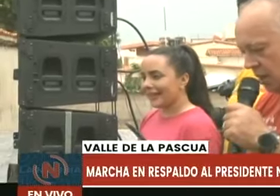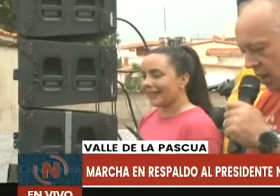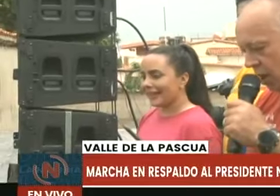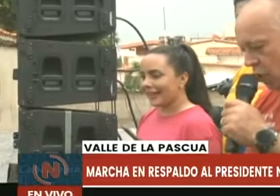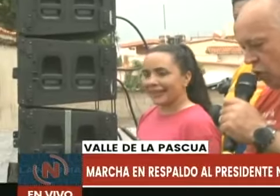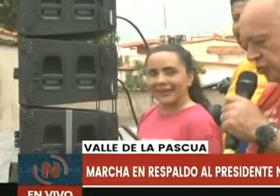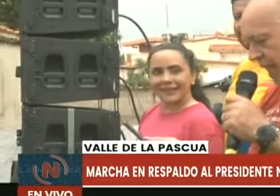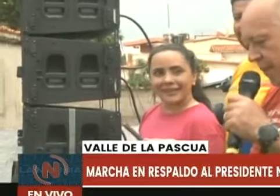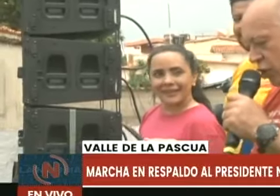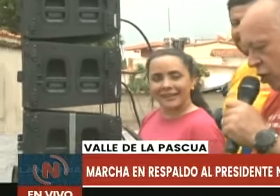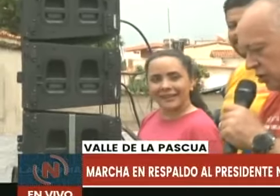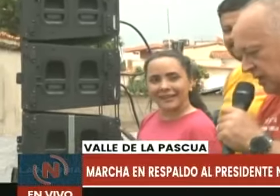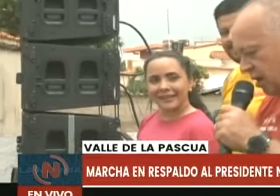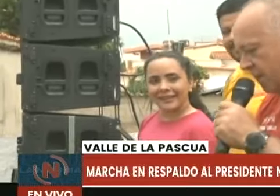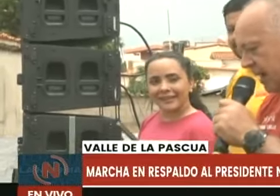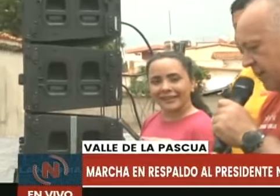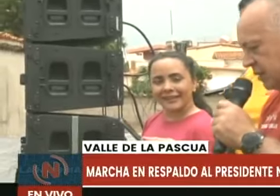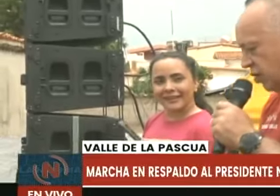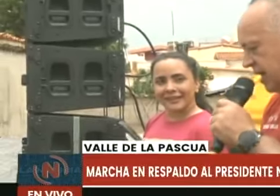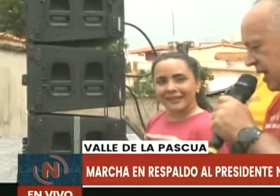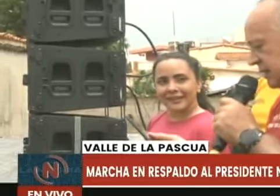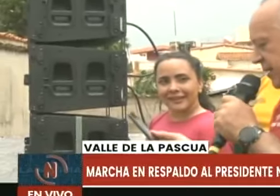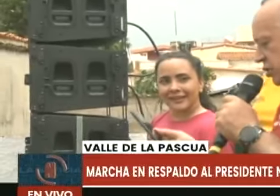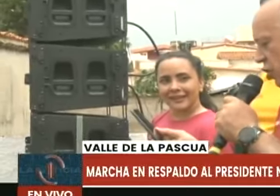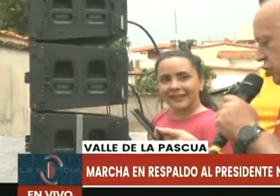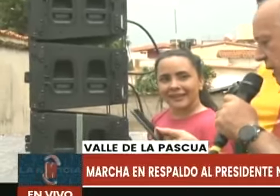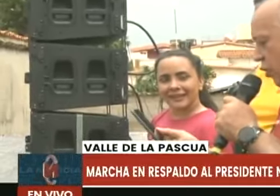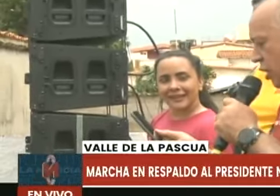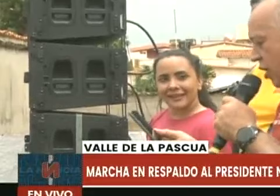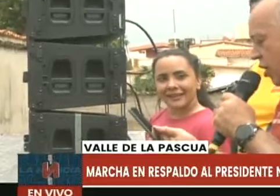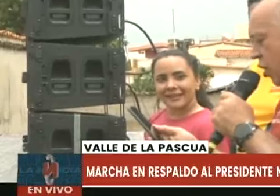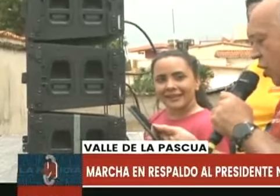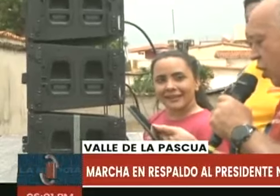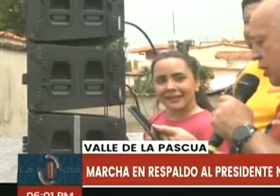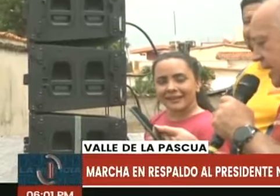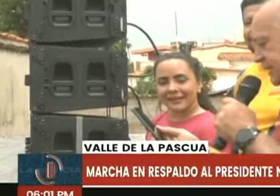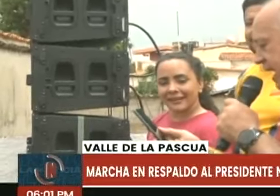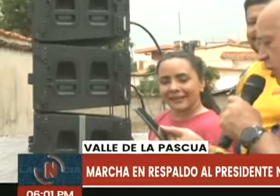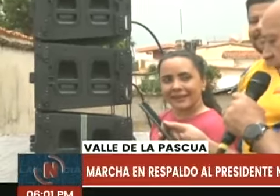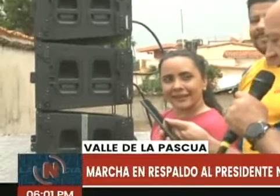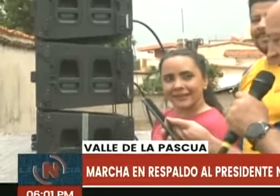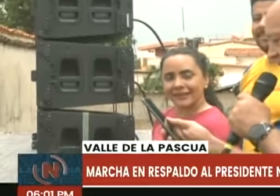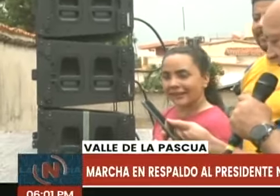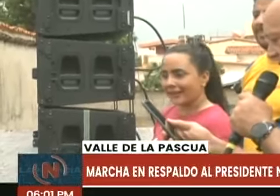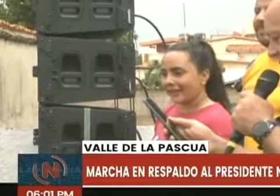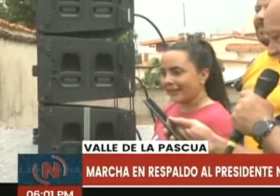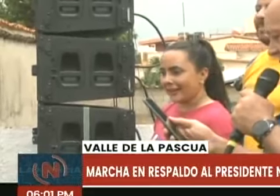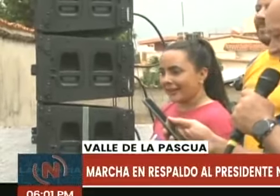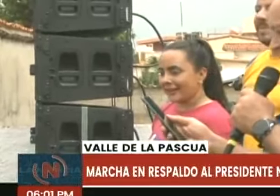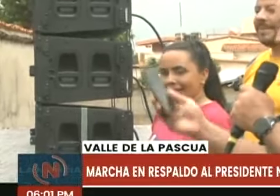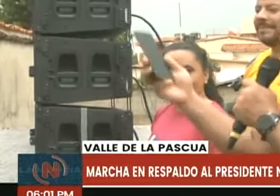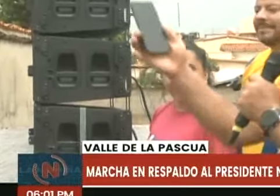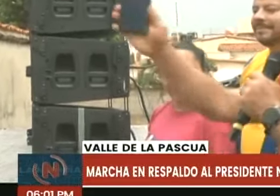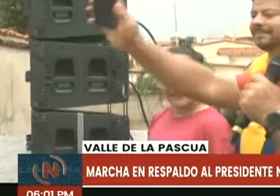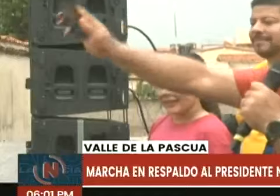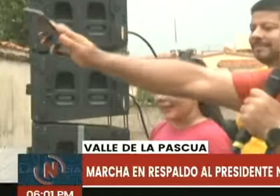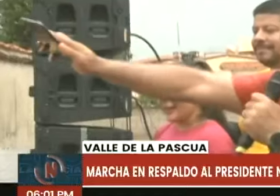registrados contamos contigo para la victoria de este 28 de Julio organizados para